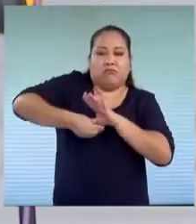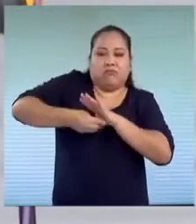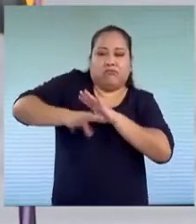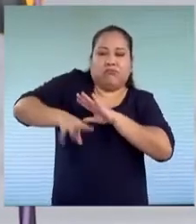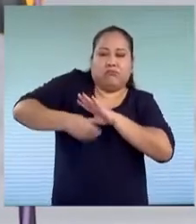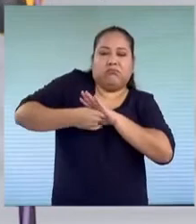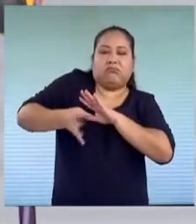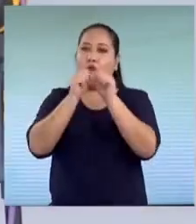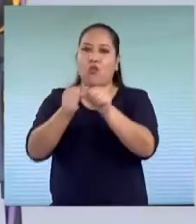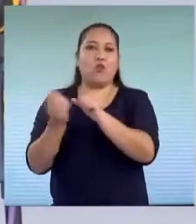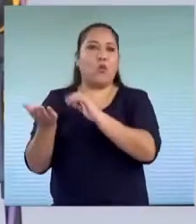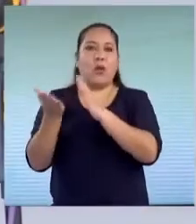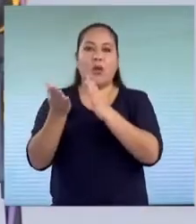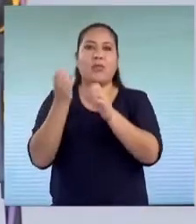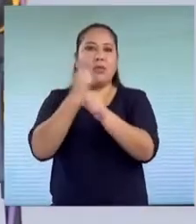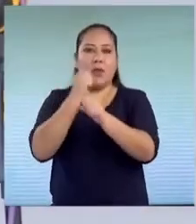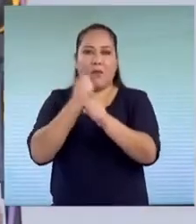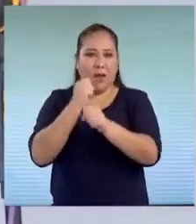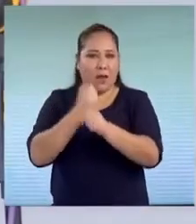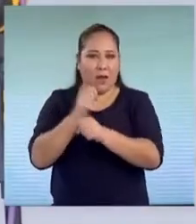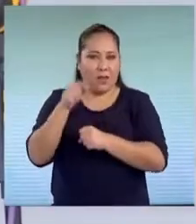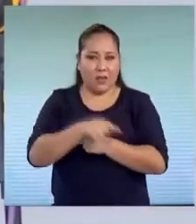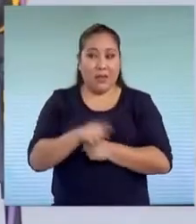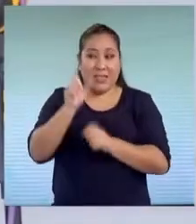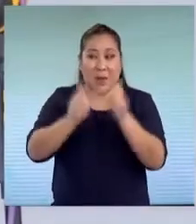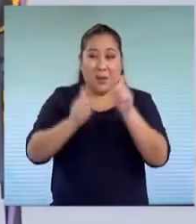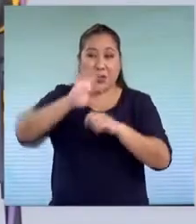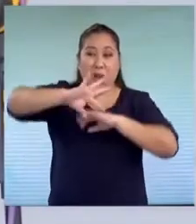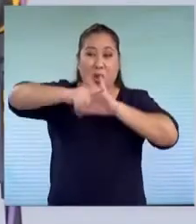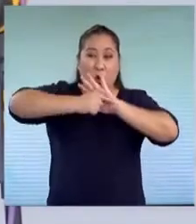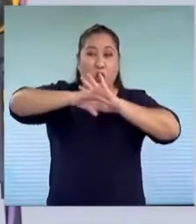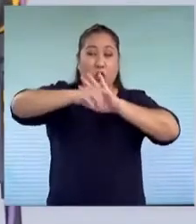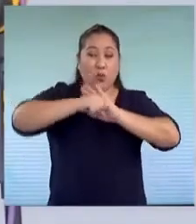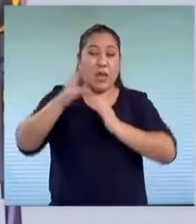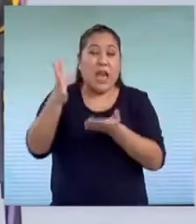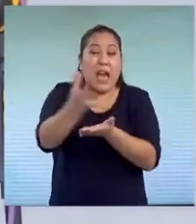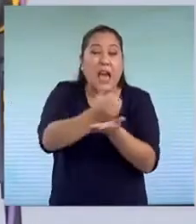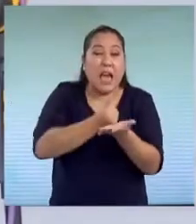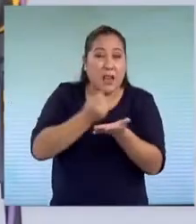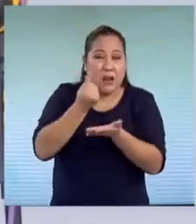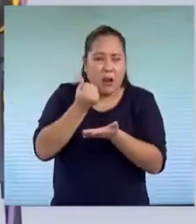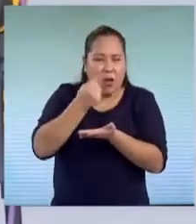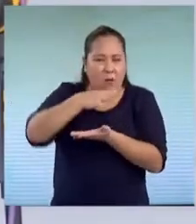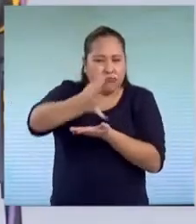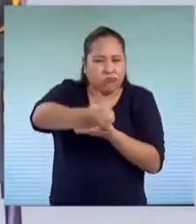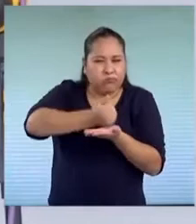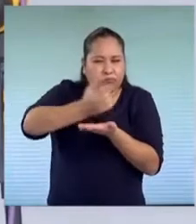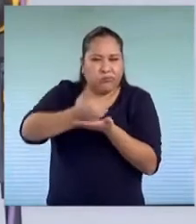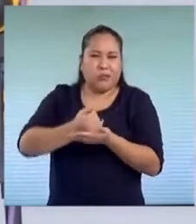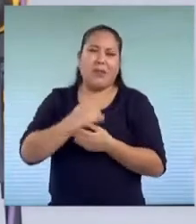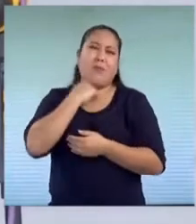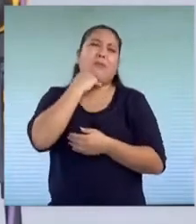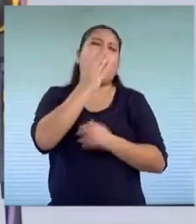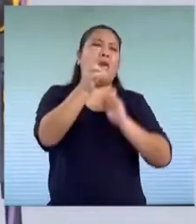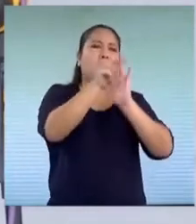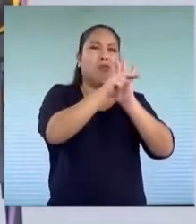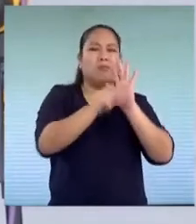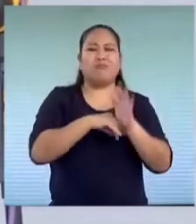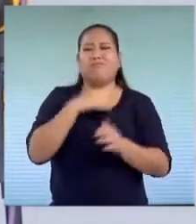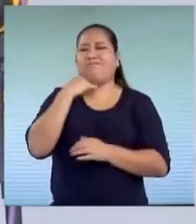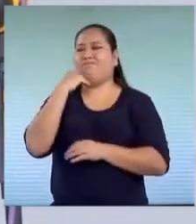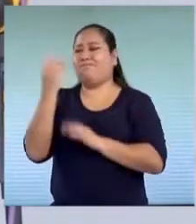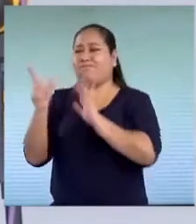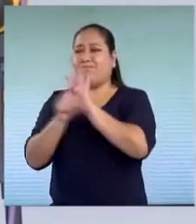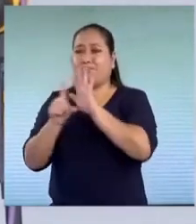las personas. Estos corruptos que han saqueado a mi país, que se han coludido en normas, que se han coludido en